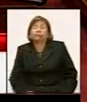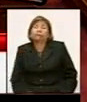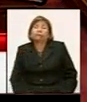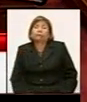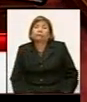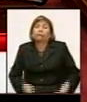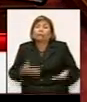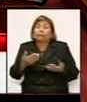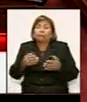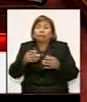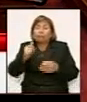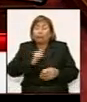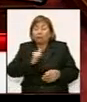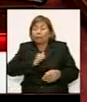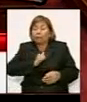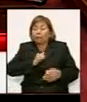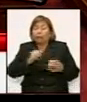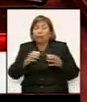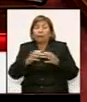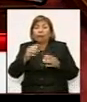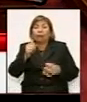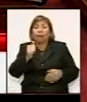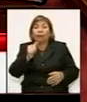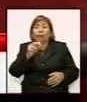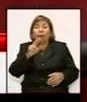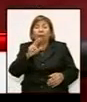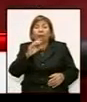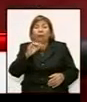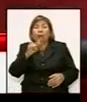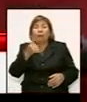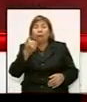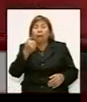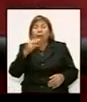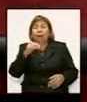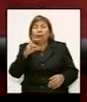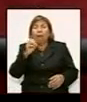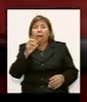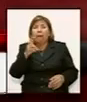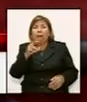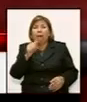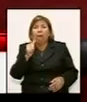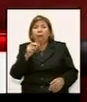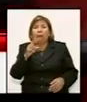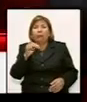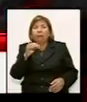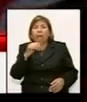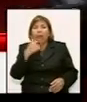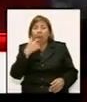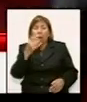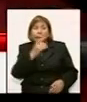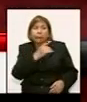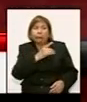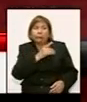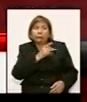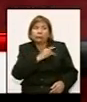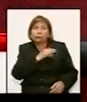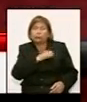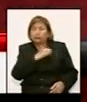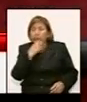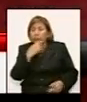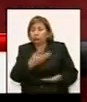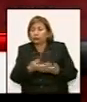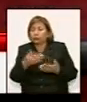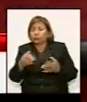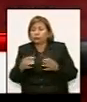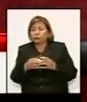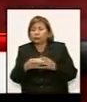de la autoría de la congresista Alejandra Aramayo de la bancada de Fuerza Popular, el proyecto 3606 de